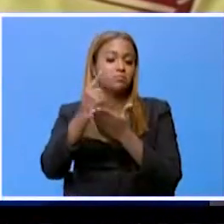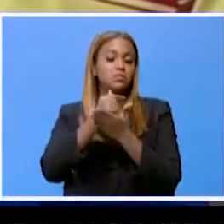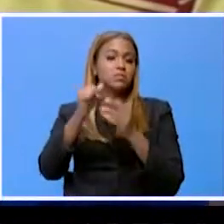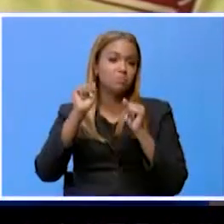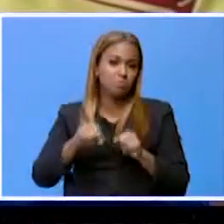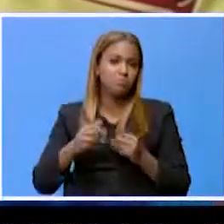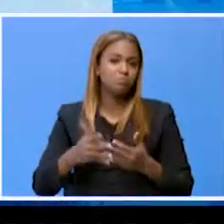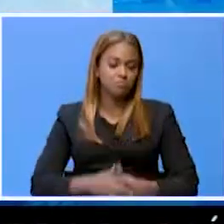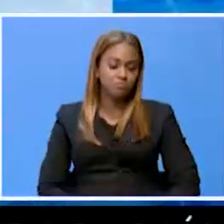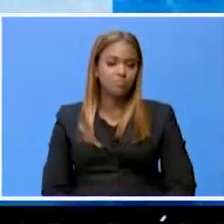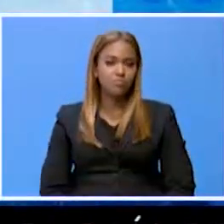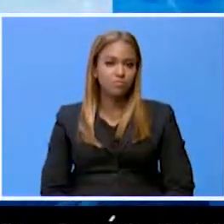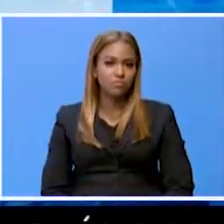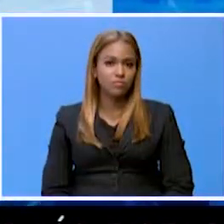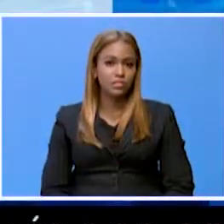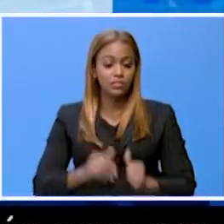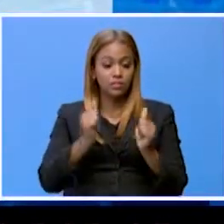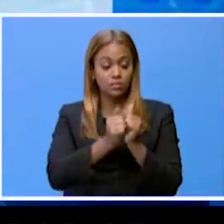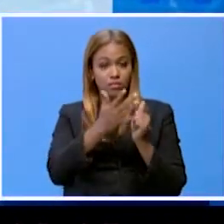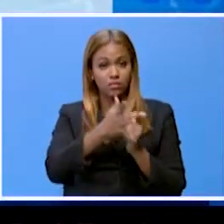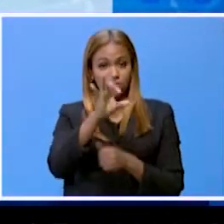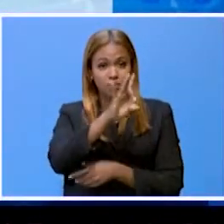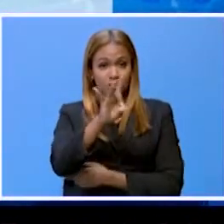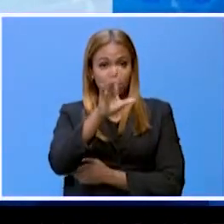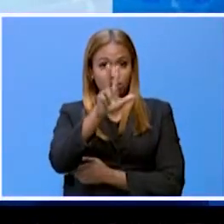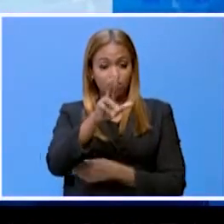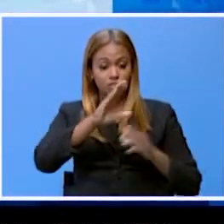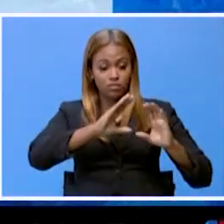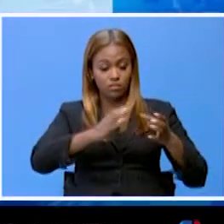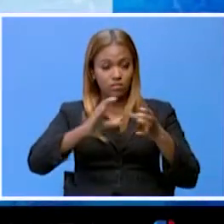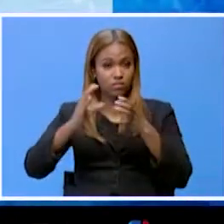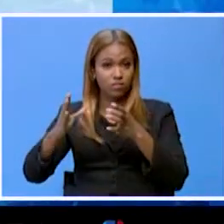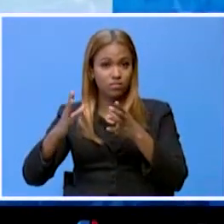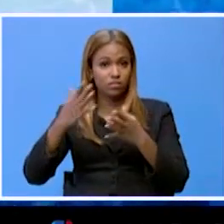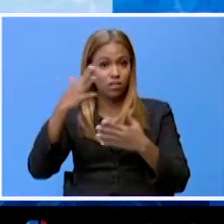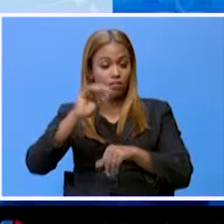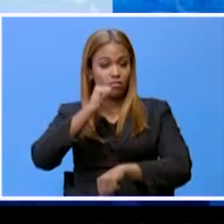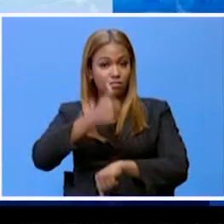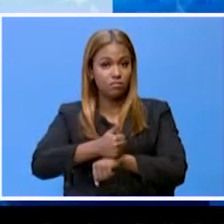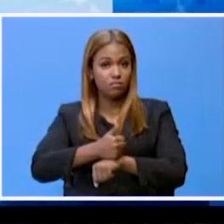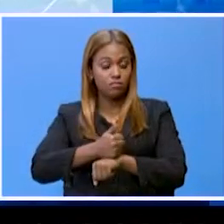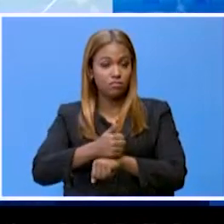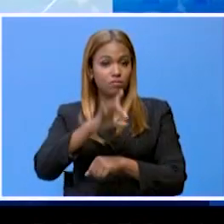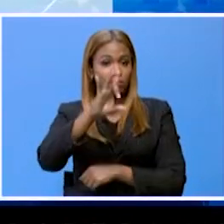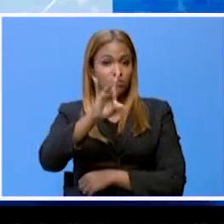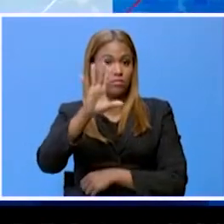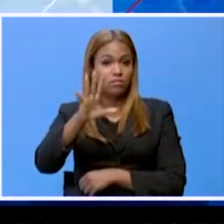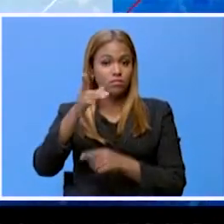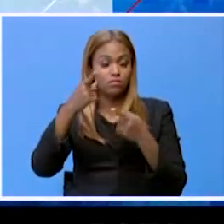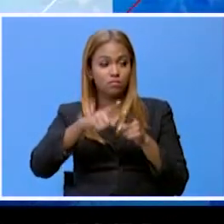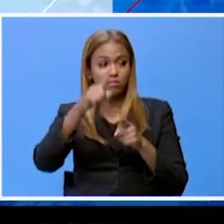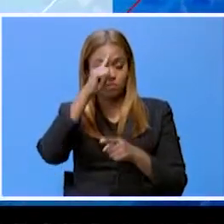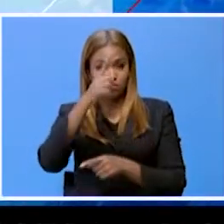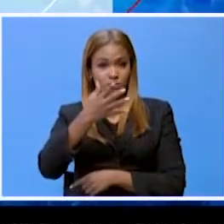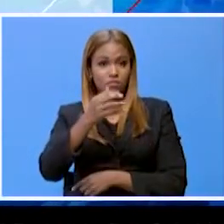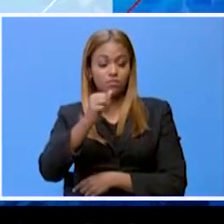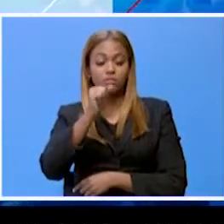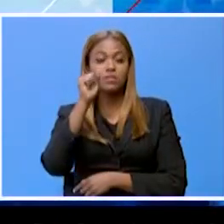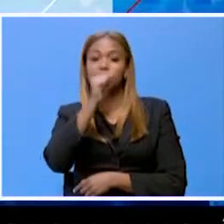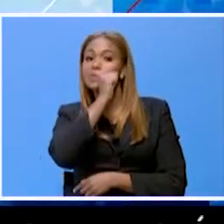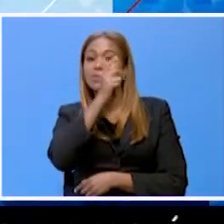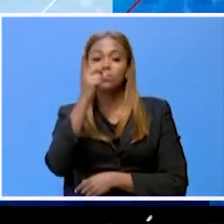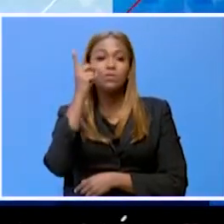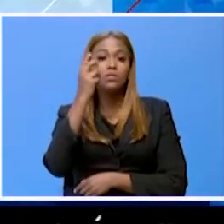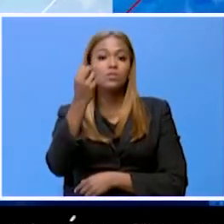de vacunación. De estos 803 establecimientos habilitados, 85 corresponden al Gran Santo Domingo y